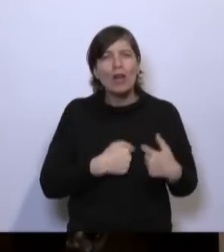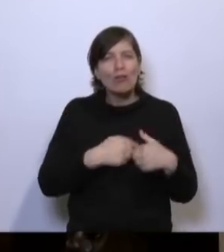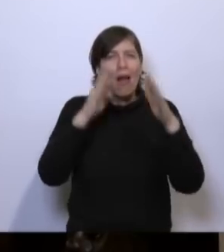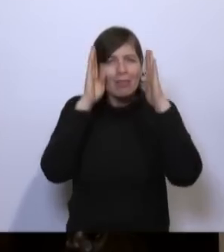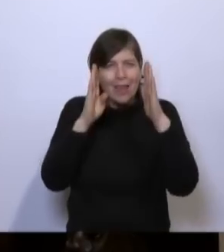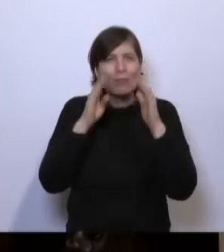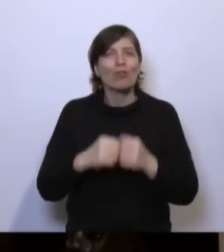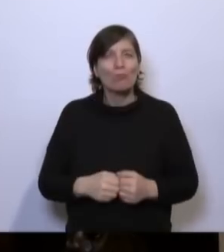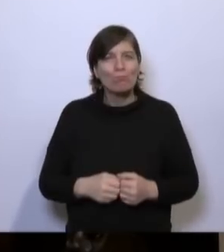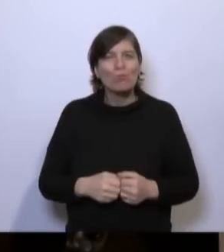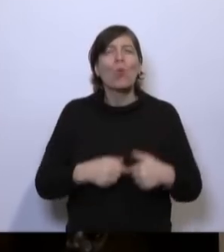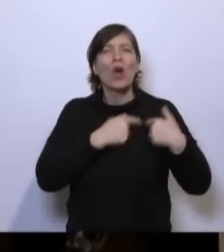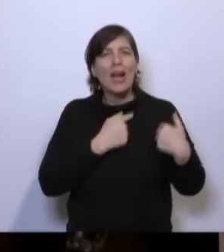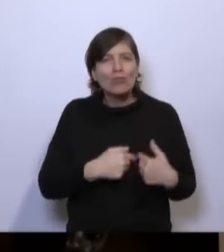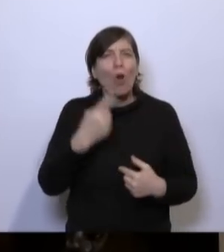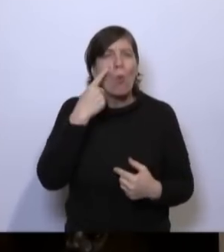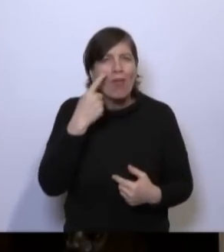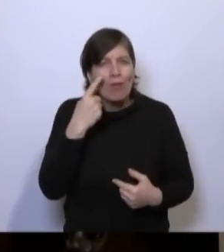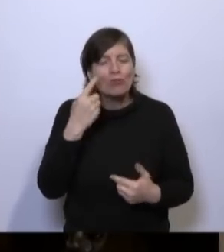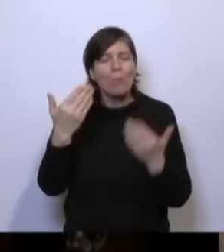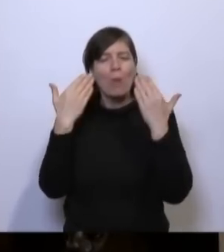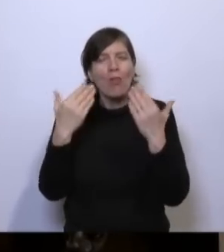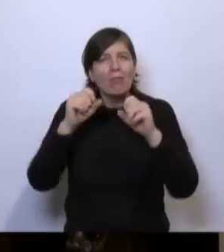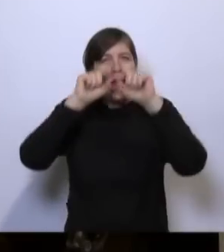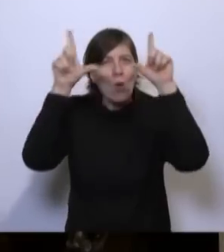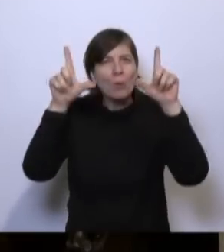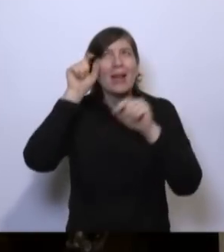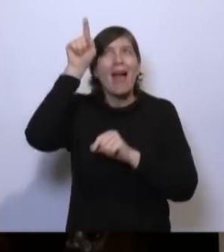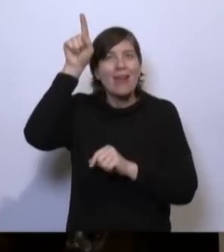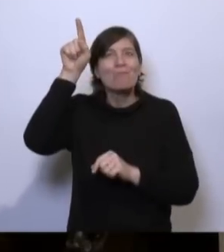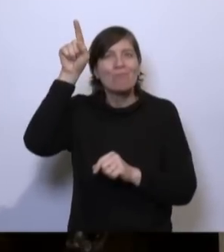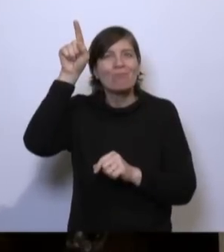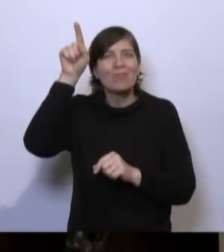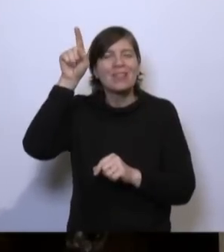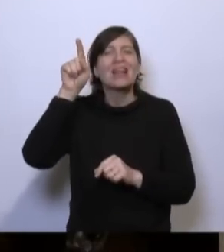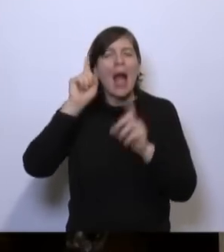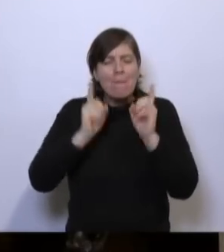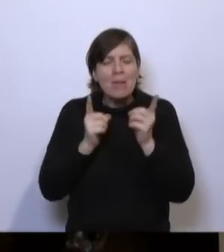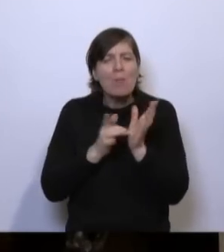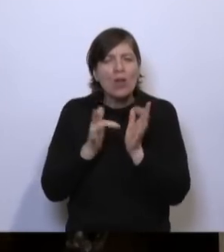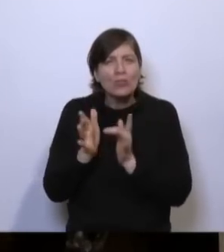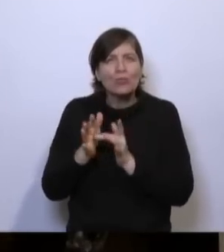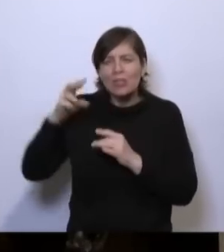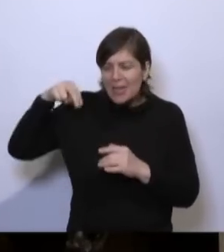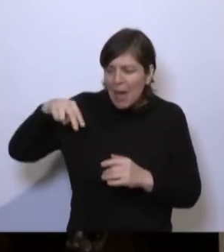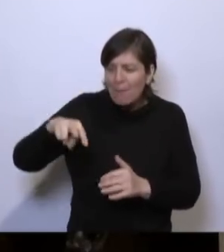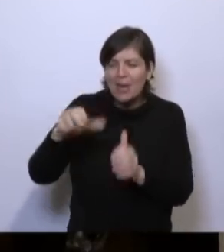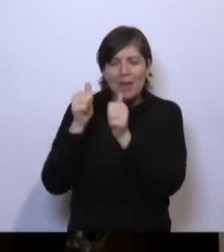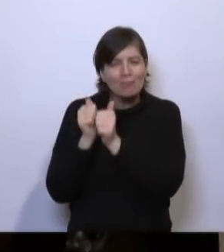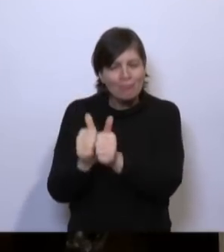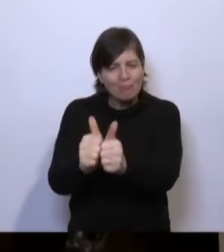atento, un corazón prudente, capaz de descubrirlo al mismo Jesús que camina a nuestro